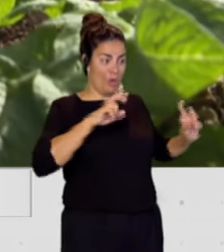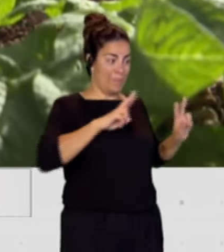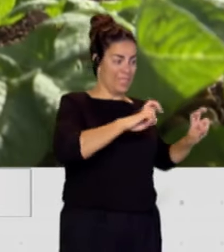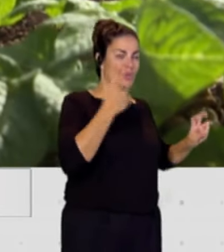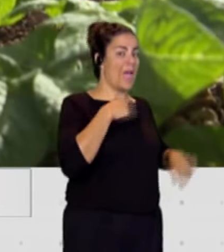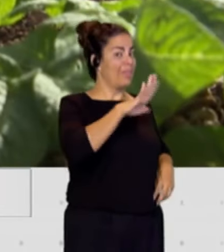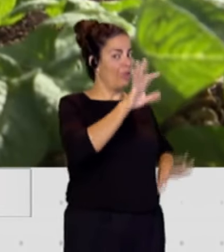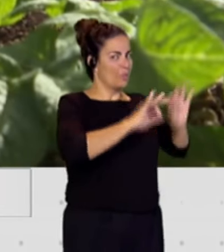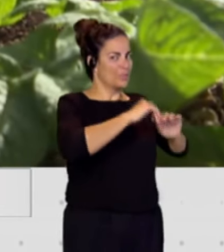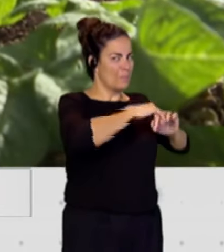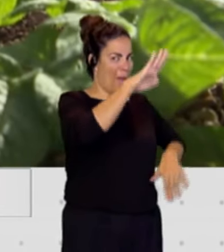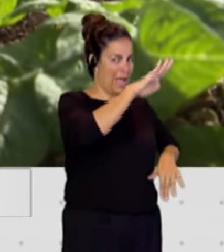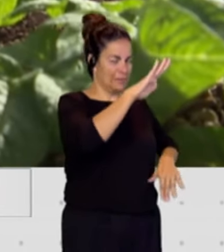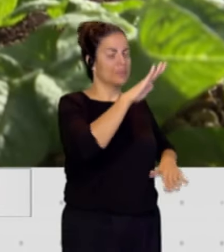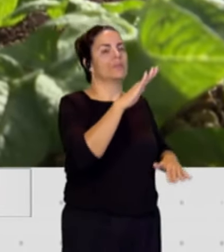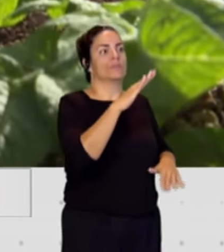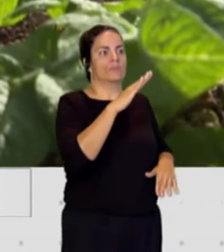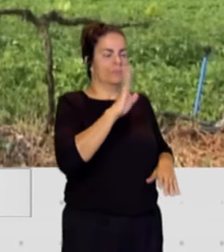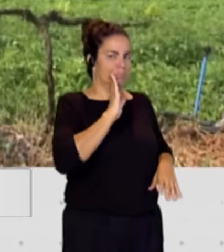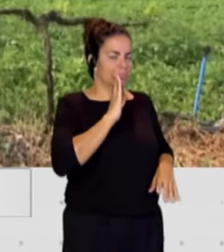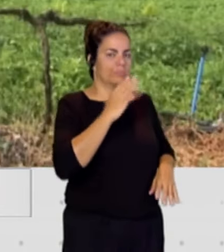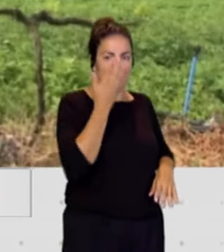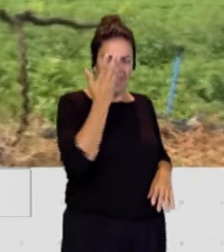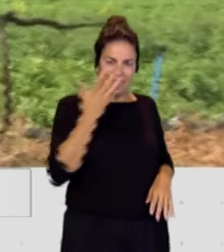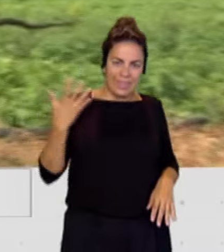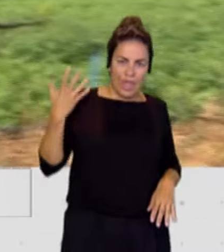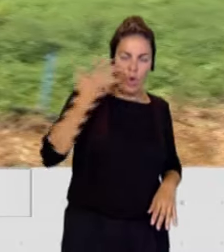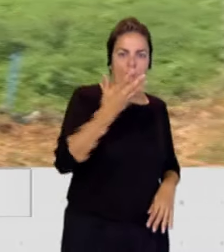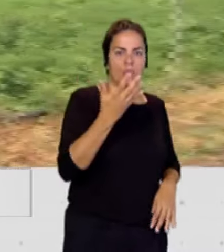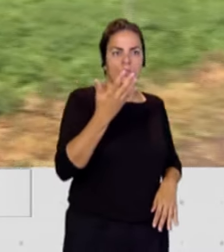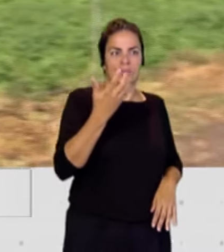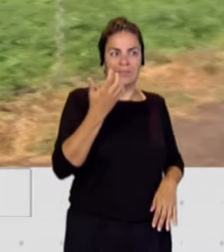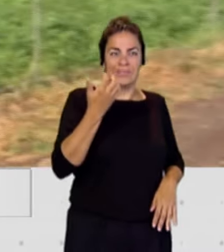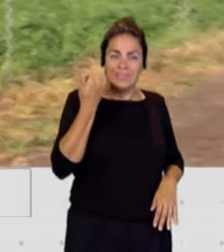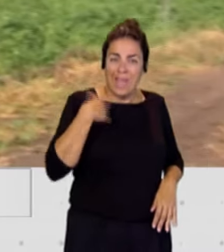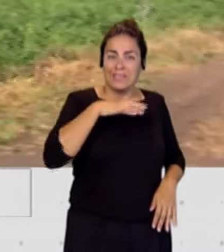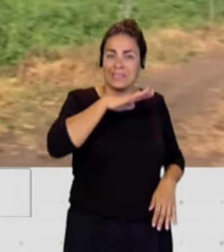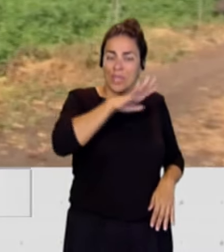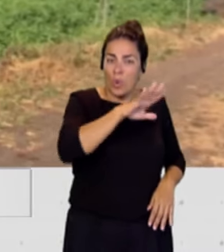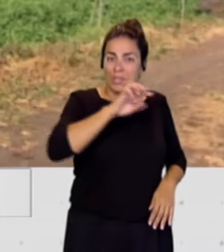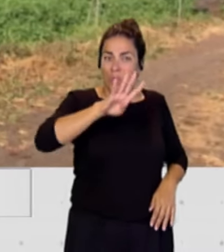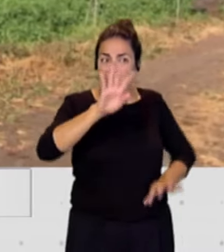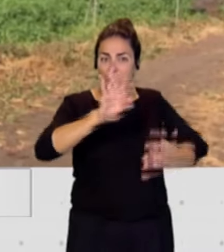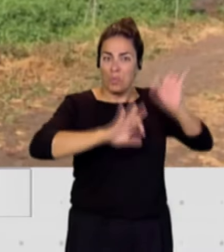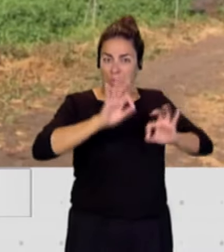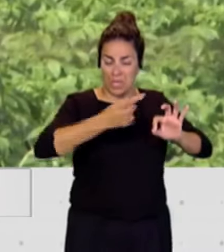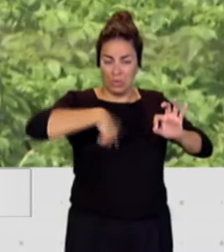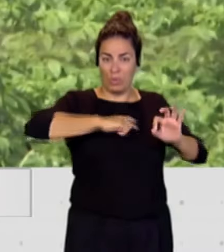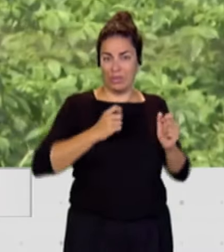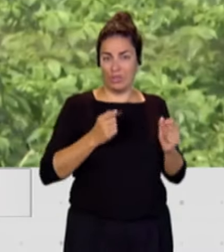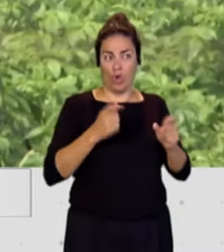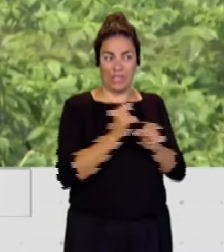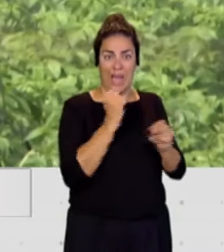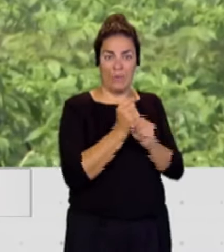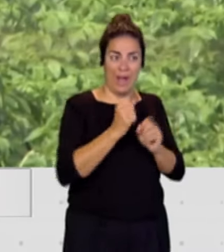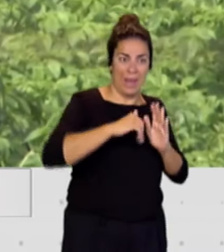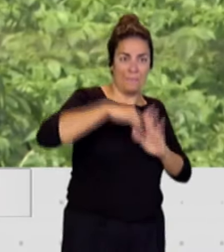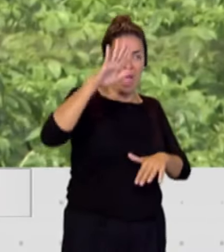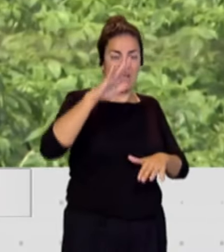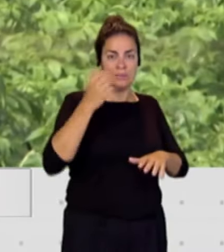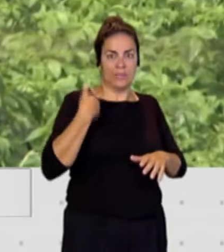y Y como te digo llevamos en los últimos 5 años asumiendo más de un 54 por de subida de nuestros costes laborales eh el campo